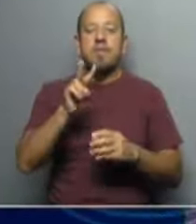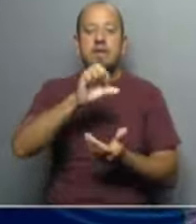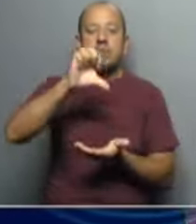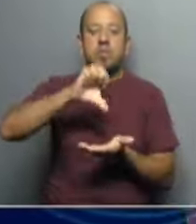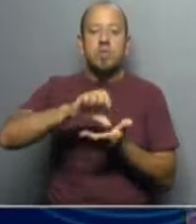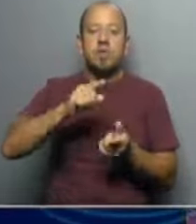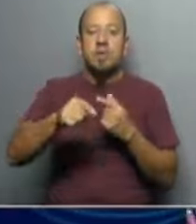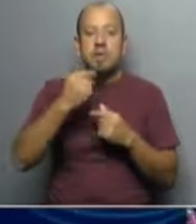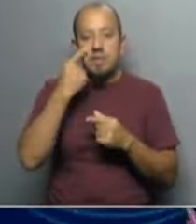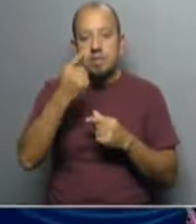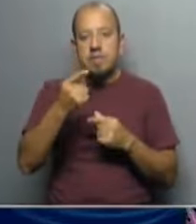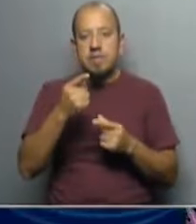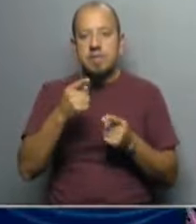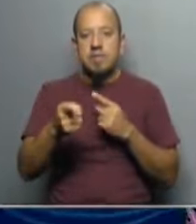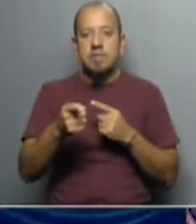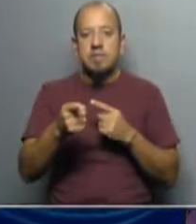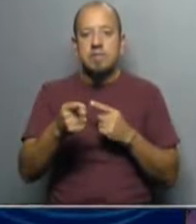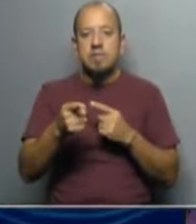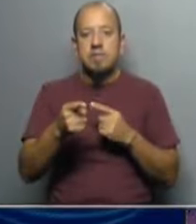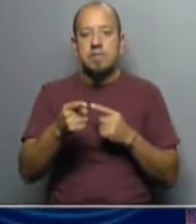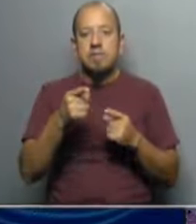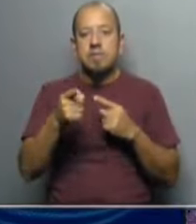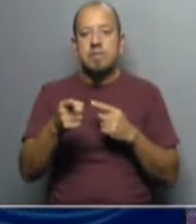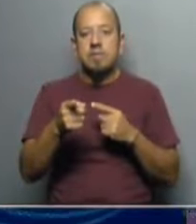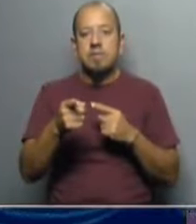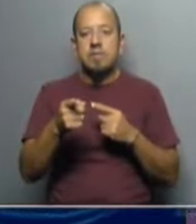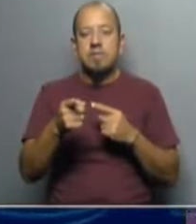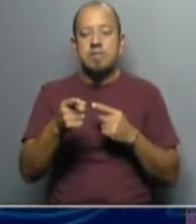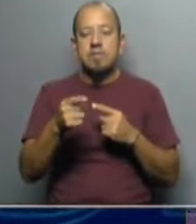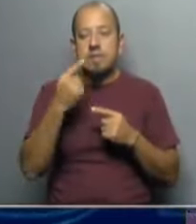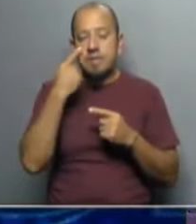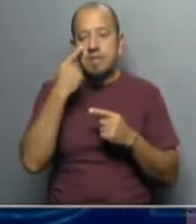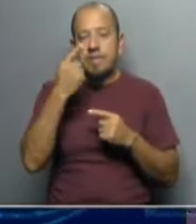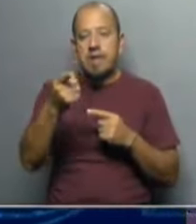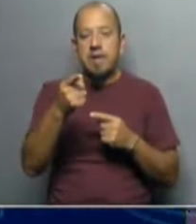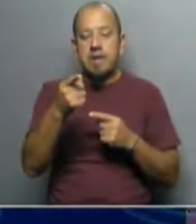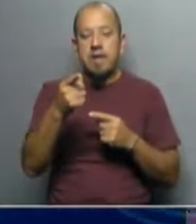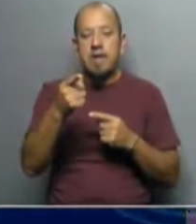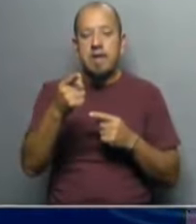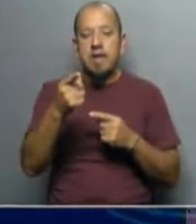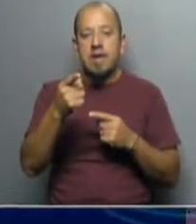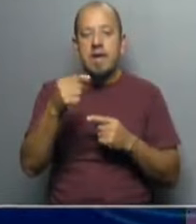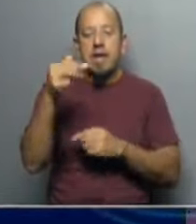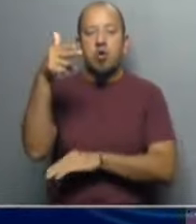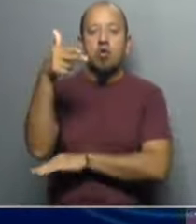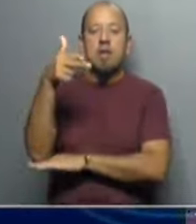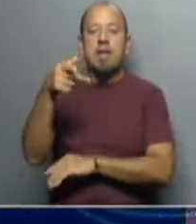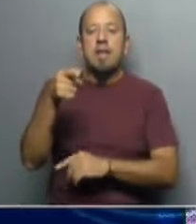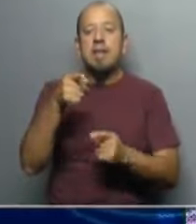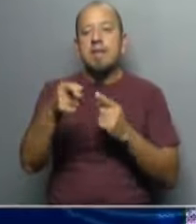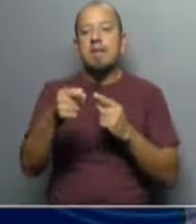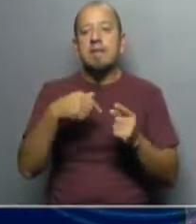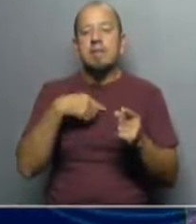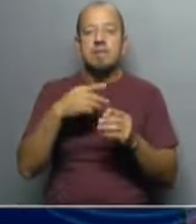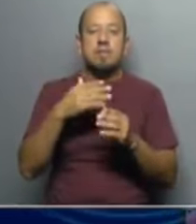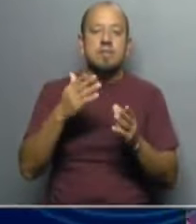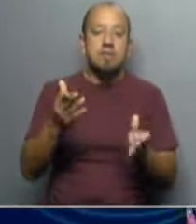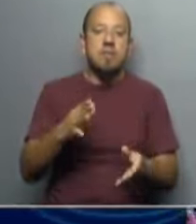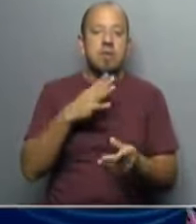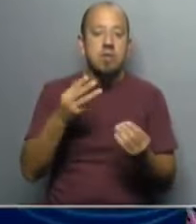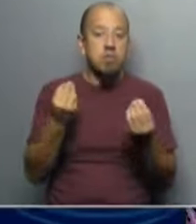ve la playita, acá estamos viendo el Parque Hotel y la playa, que ahora, ya como está oscureciendo, no logro ver la gente, pero